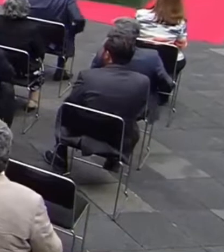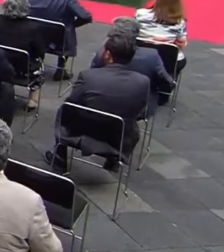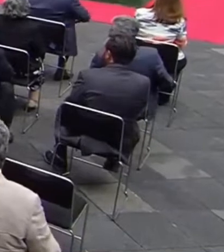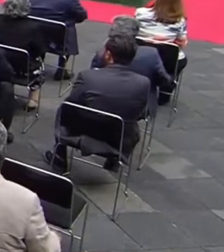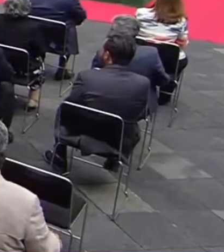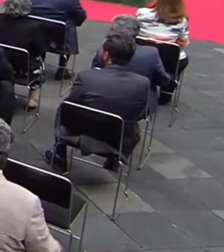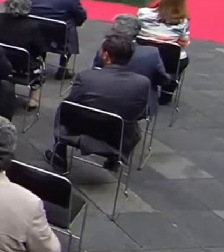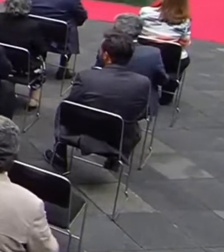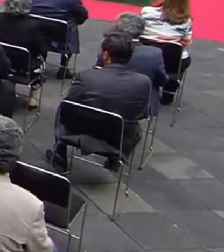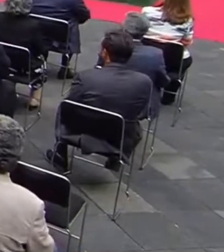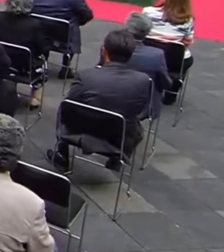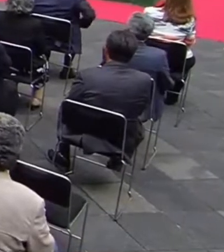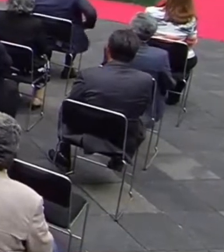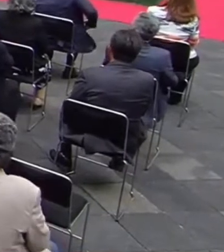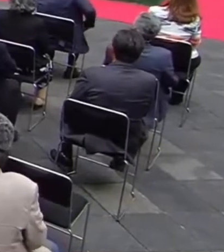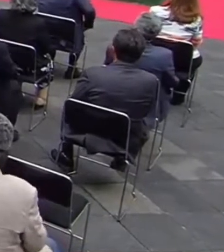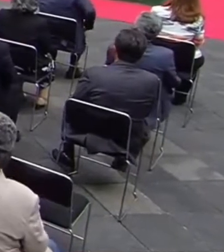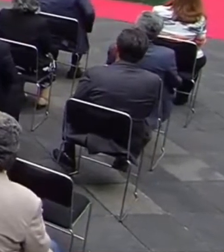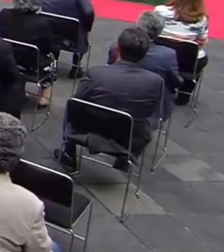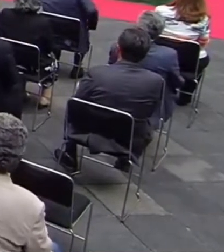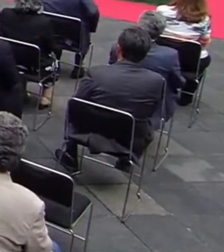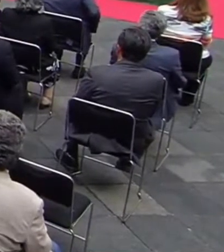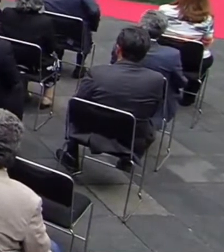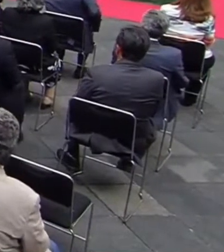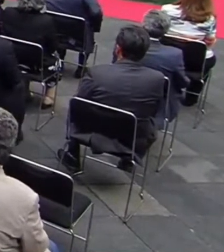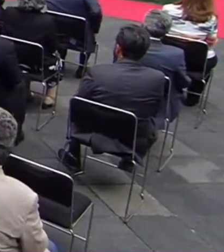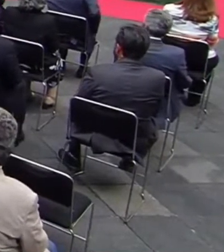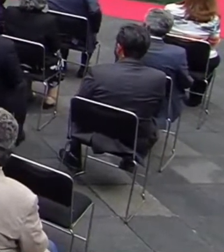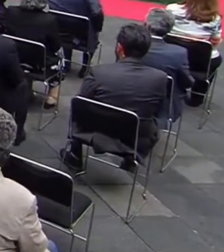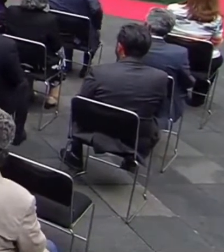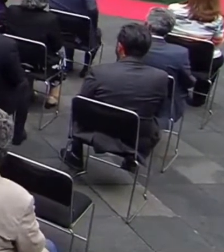mexicanos, licenciado Andrés Manuel López Obrador.